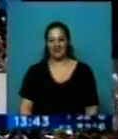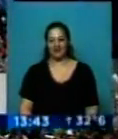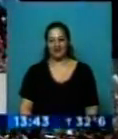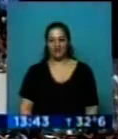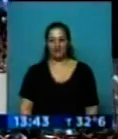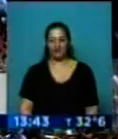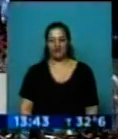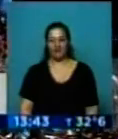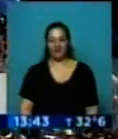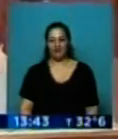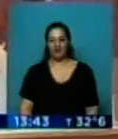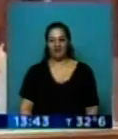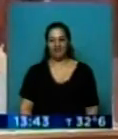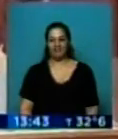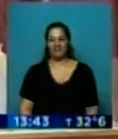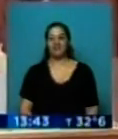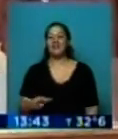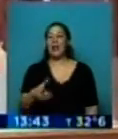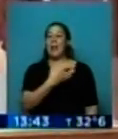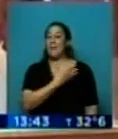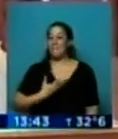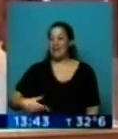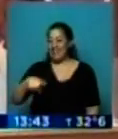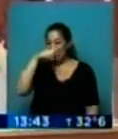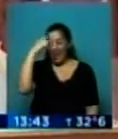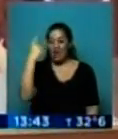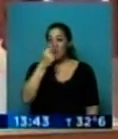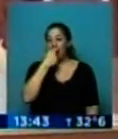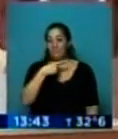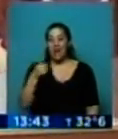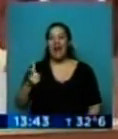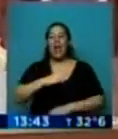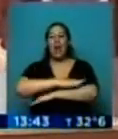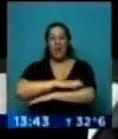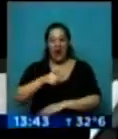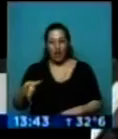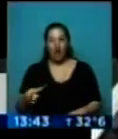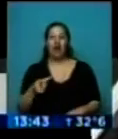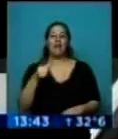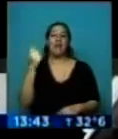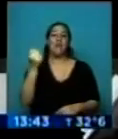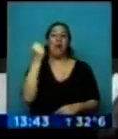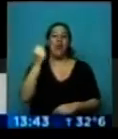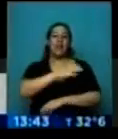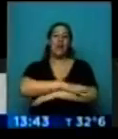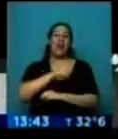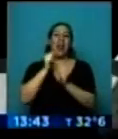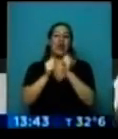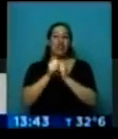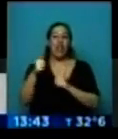corazón, no me bien, así el presidente de la Nación, Mauricio Macri, en el balcón, el histórico balcón de la Casa de